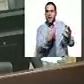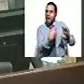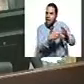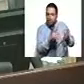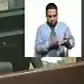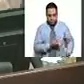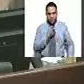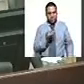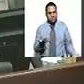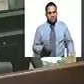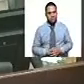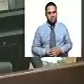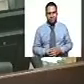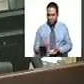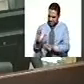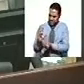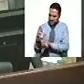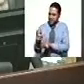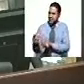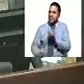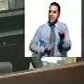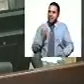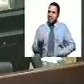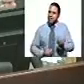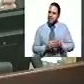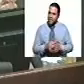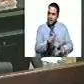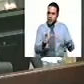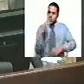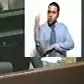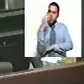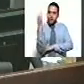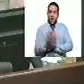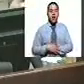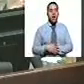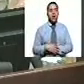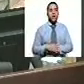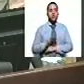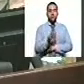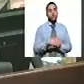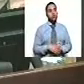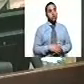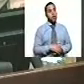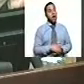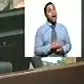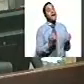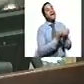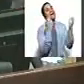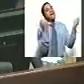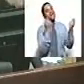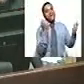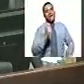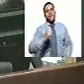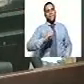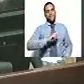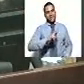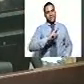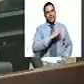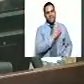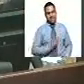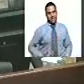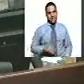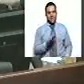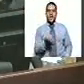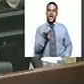O sea que lo que pretende Cambio Radical es que los colombianos sigamos financiando la campaña del señor vicepresidente Germán Vargas regalando cajas de